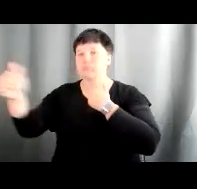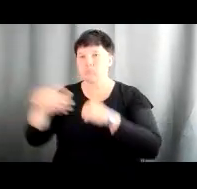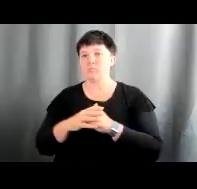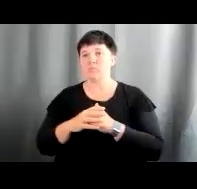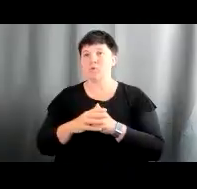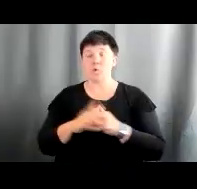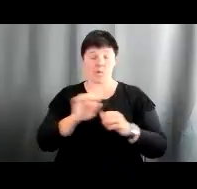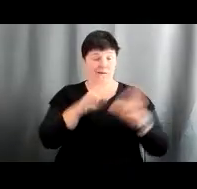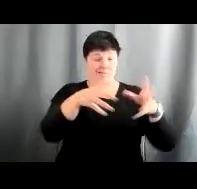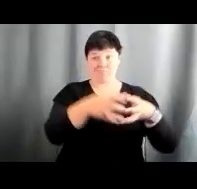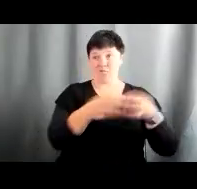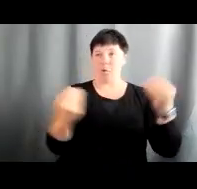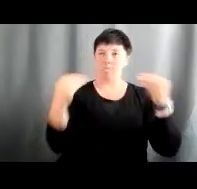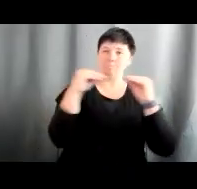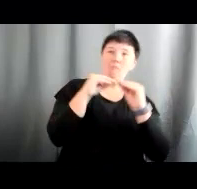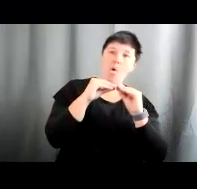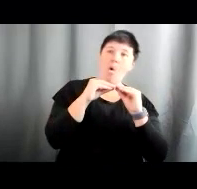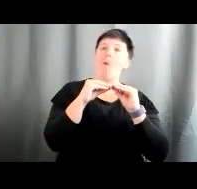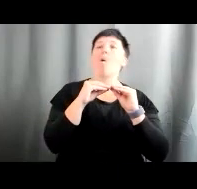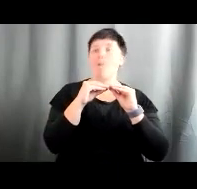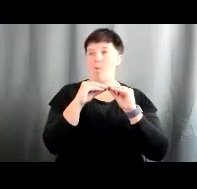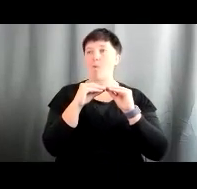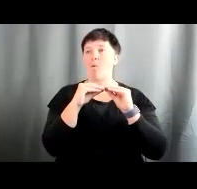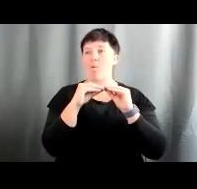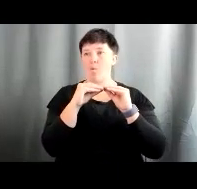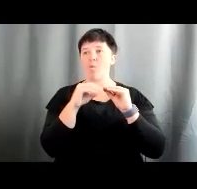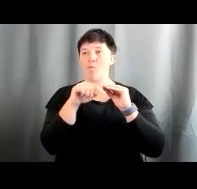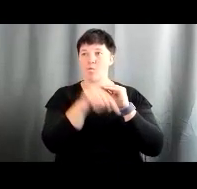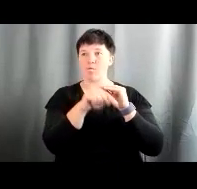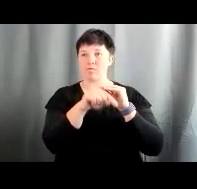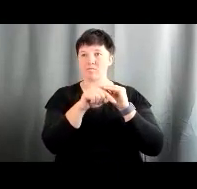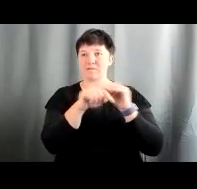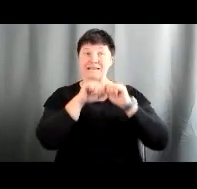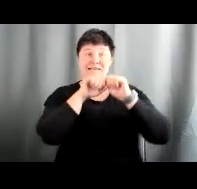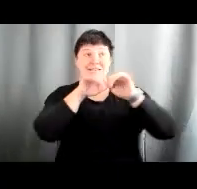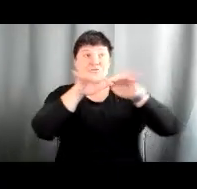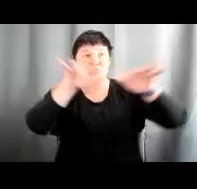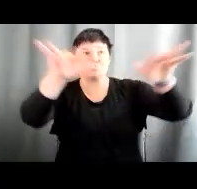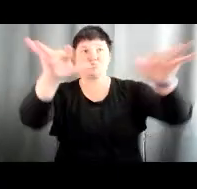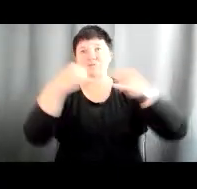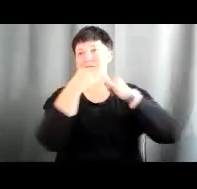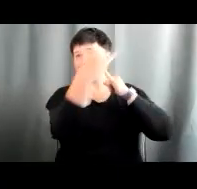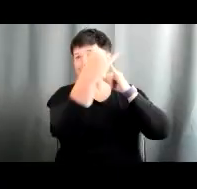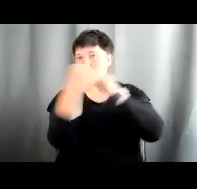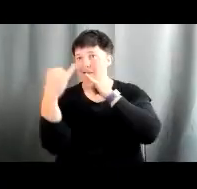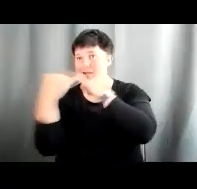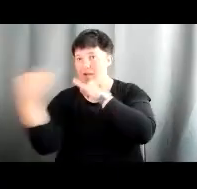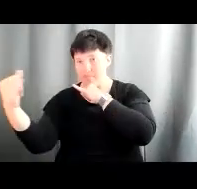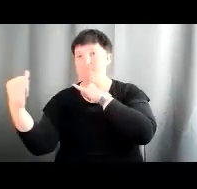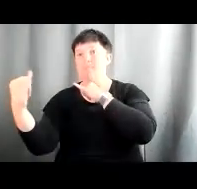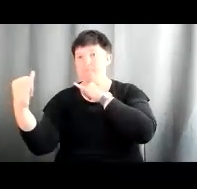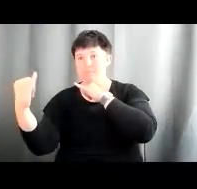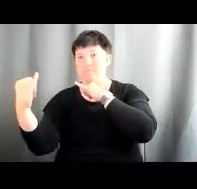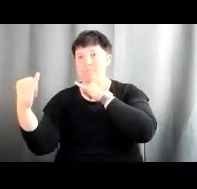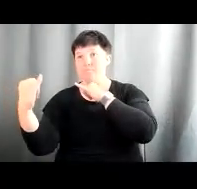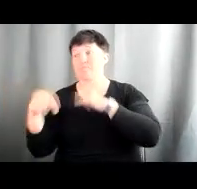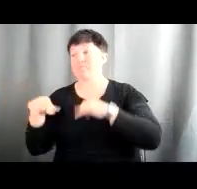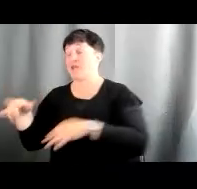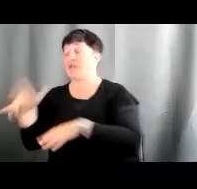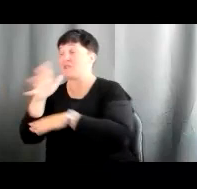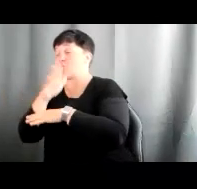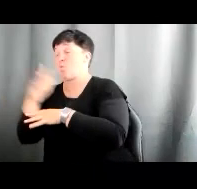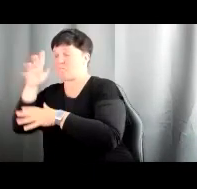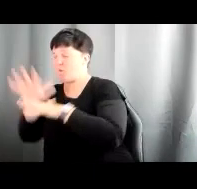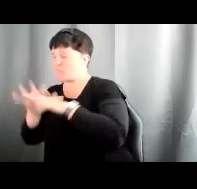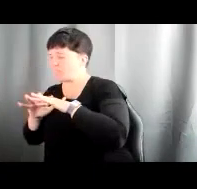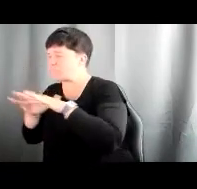un poco más alta de líneas de distribución específicamente. Y en las áreas remotas de la isla y en otras partes